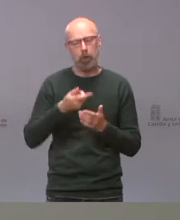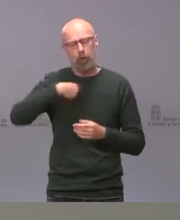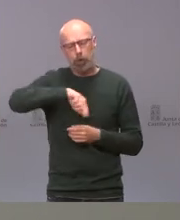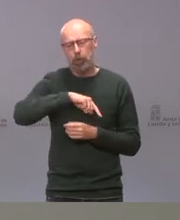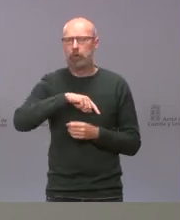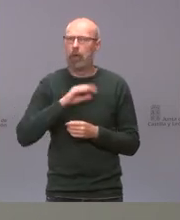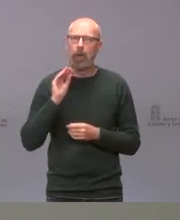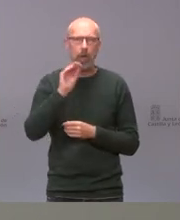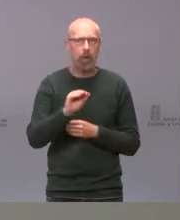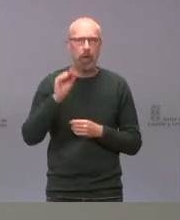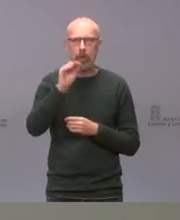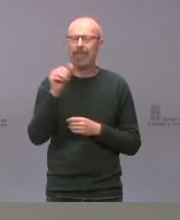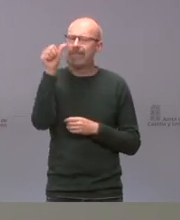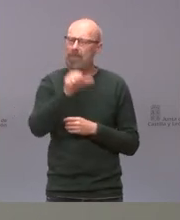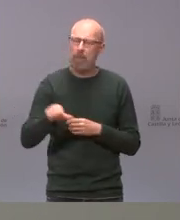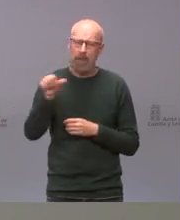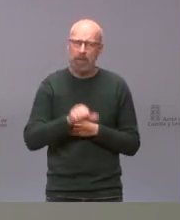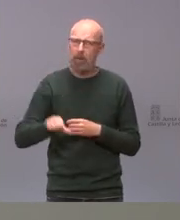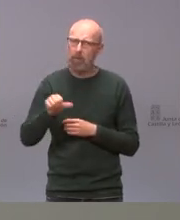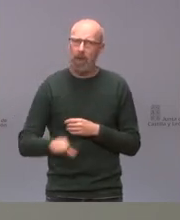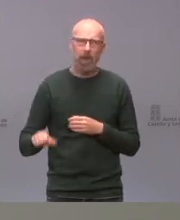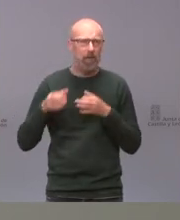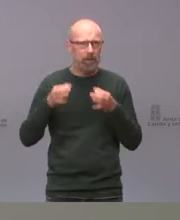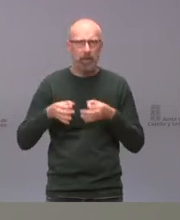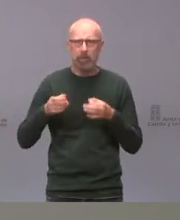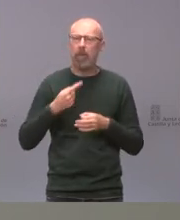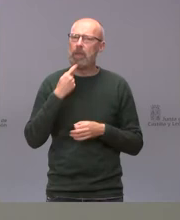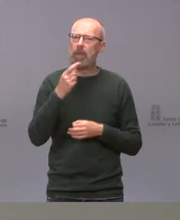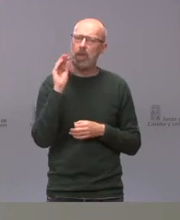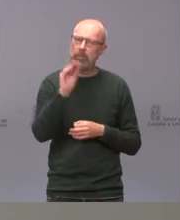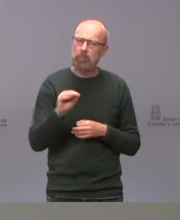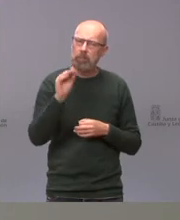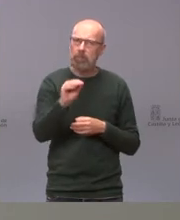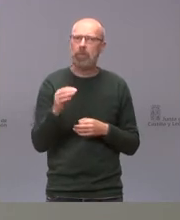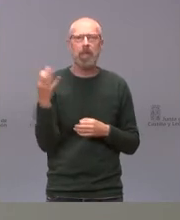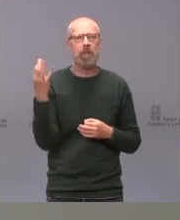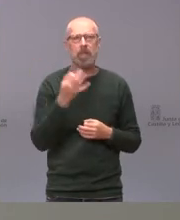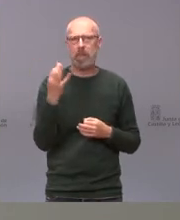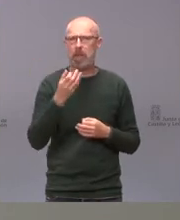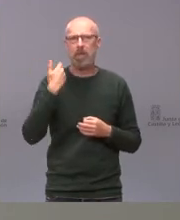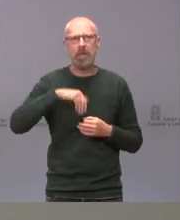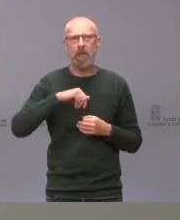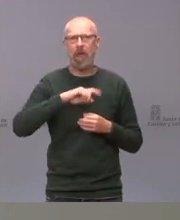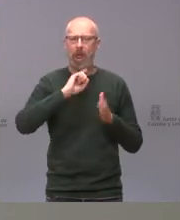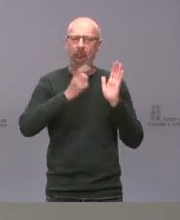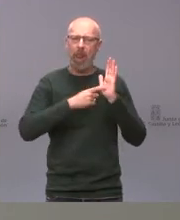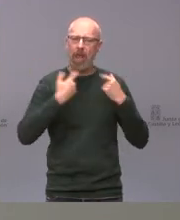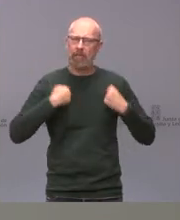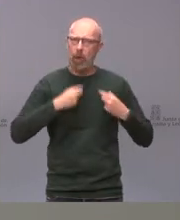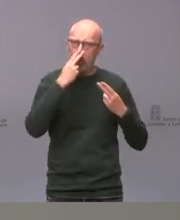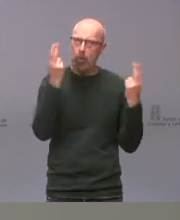repetido todas las semanas, todas y cada una de las semanas, la necesidad de que se reformase la Ley de Salud